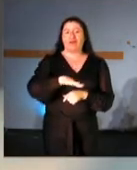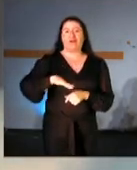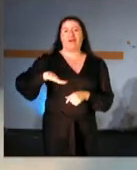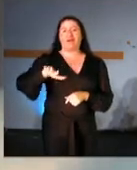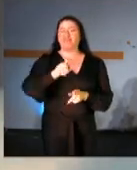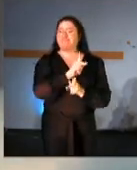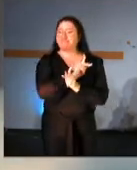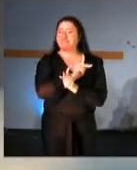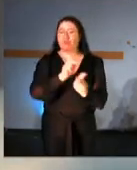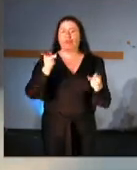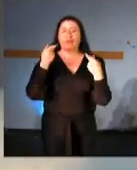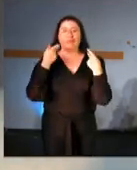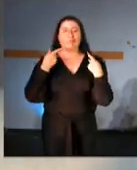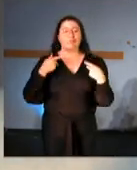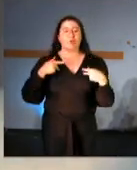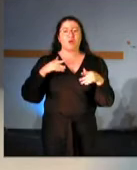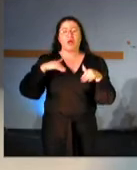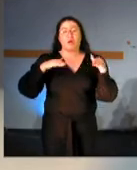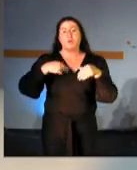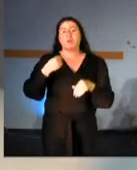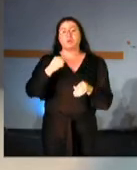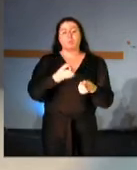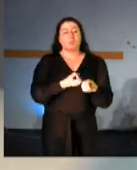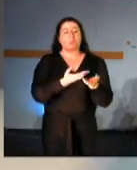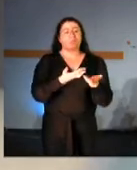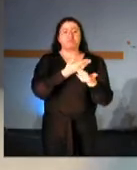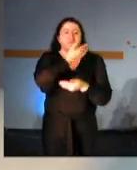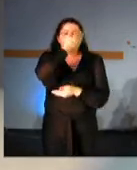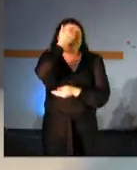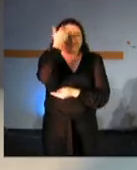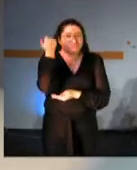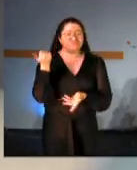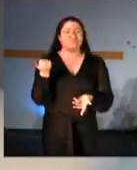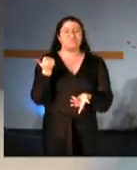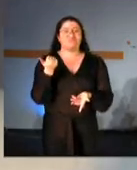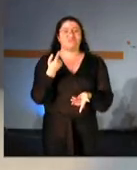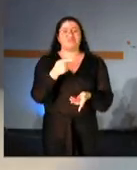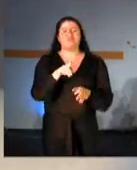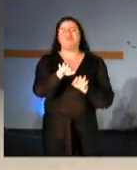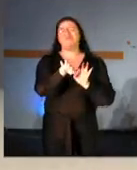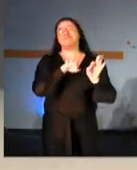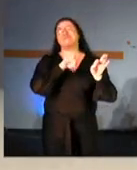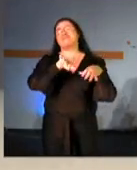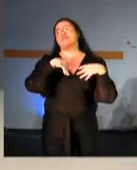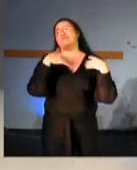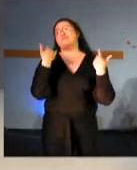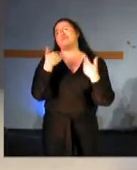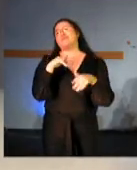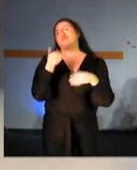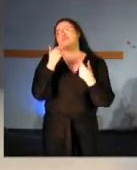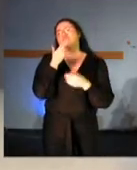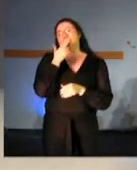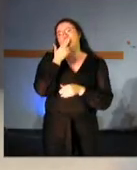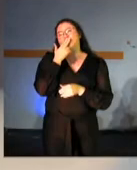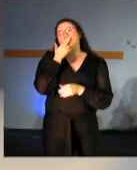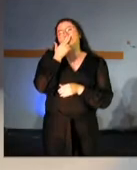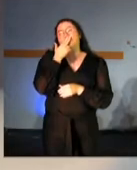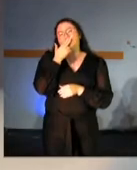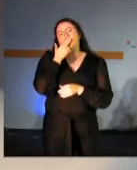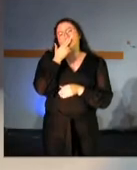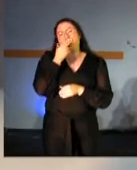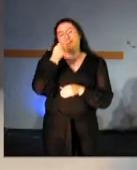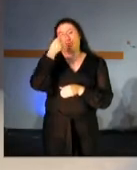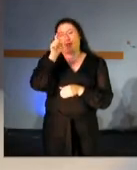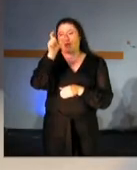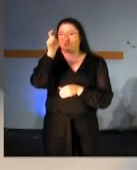nombre, que solo un trabajo tan minucioso, tan amoroso, les puede restituir el nombre, el